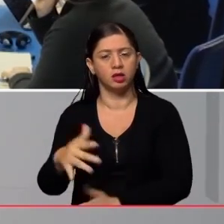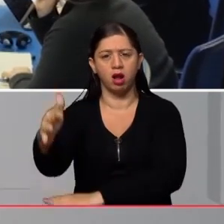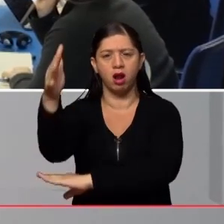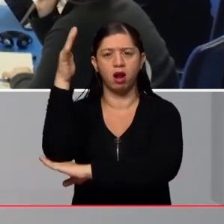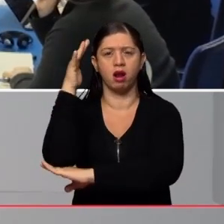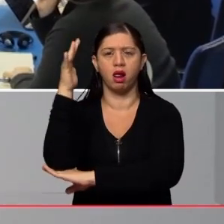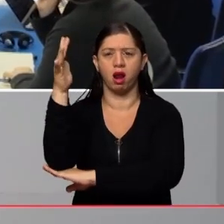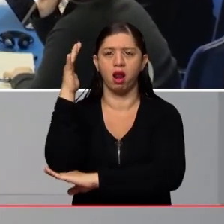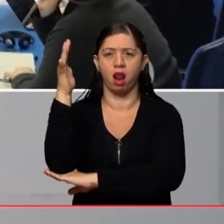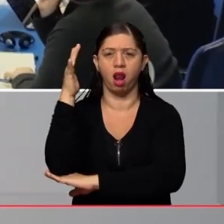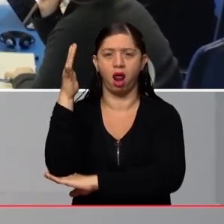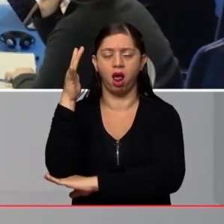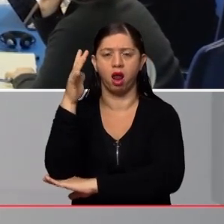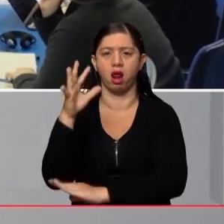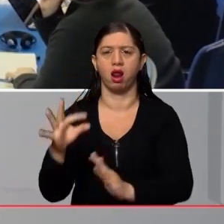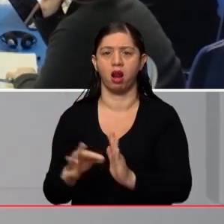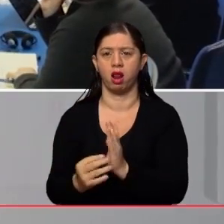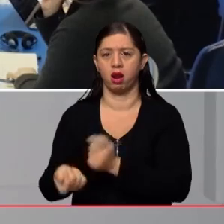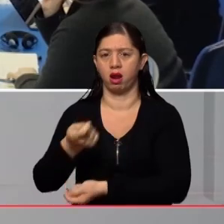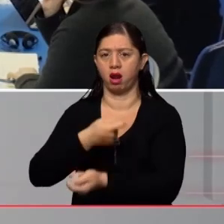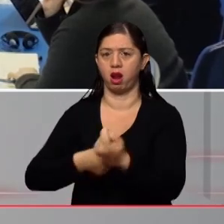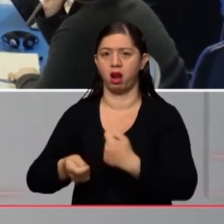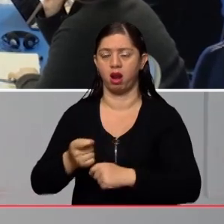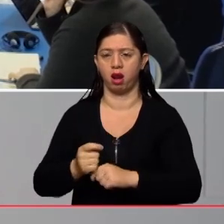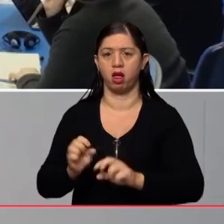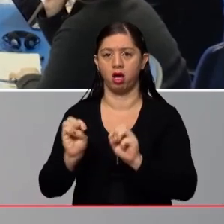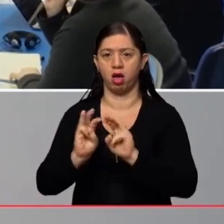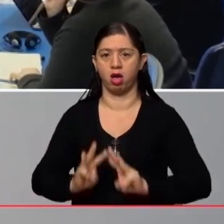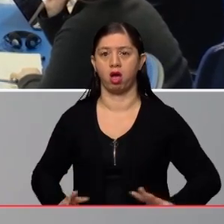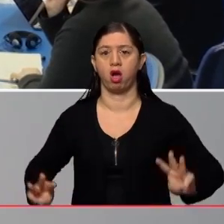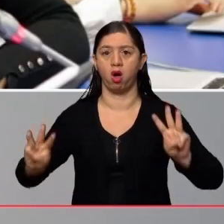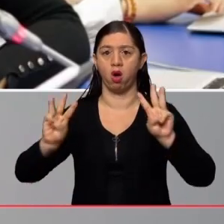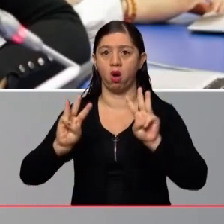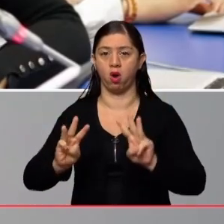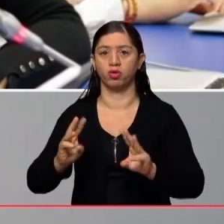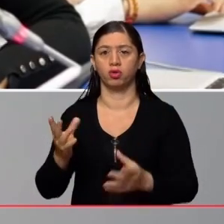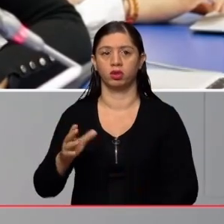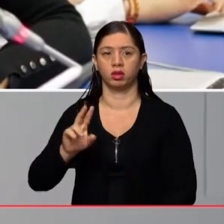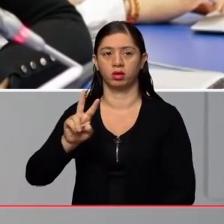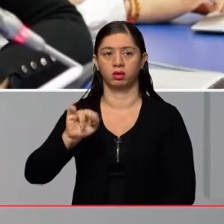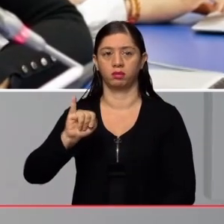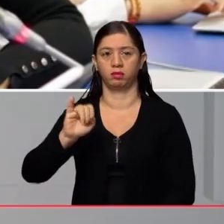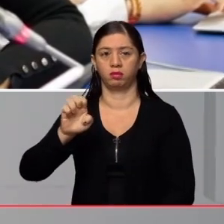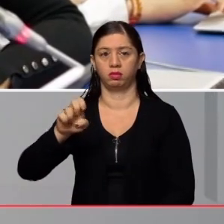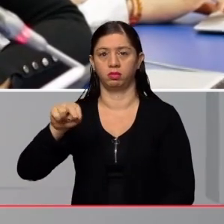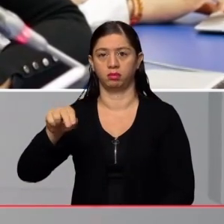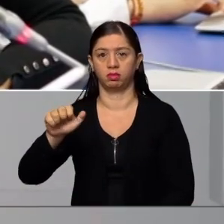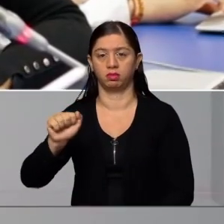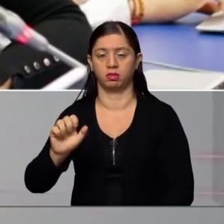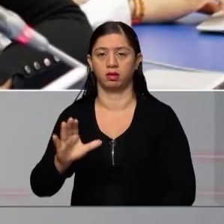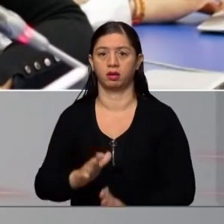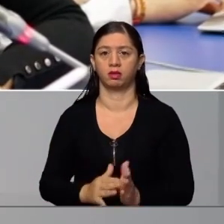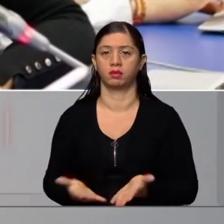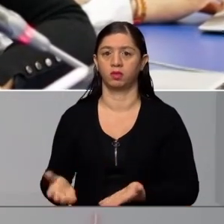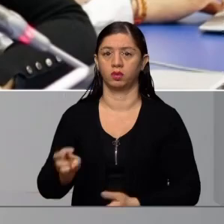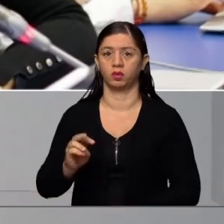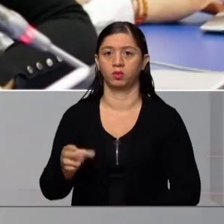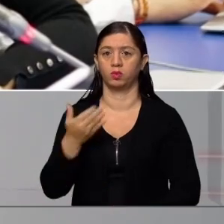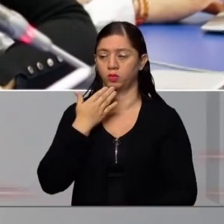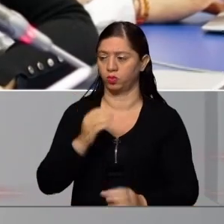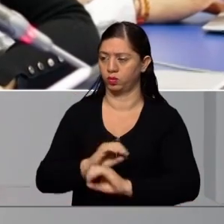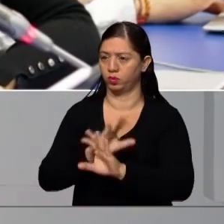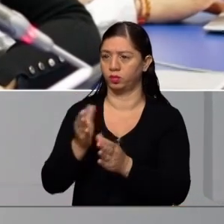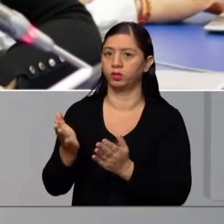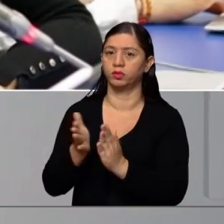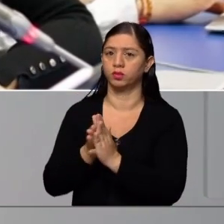en la Comisión de Estupefacientes de las Naciones Unidas que se desarrolla en Viena, Austria. Winston Viracachao, buen día,